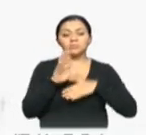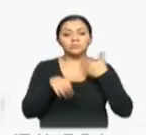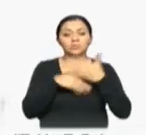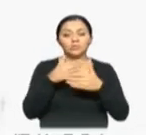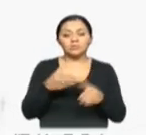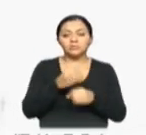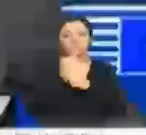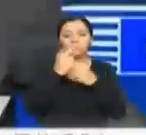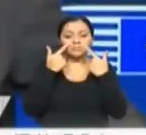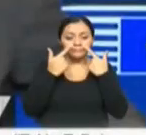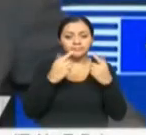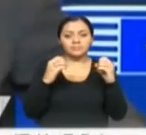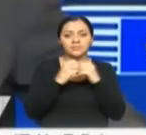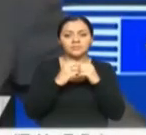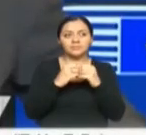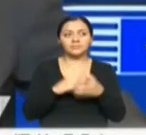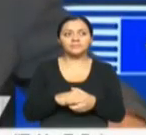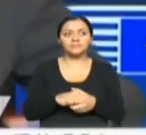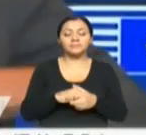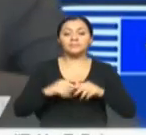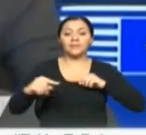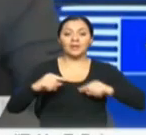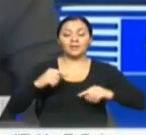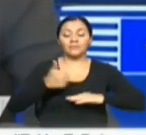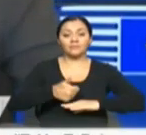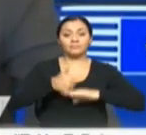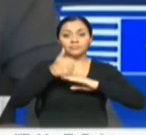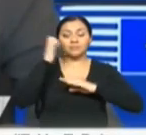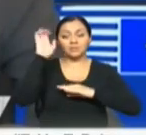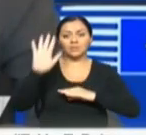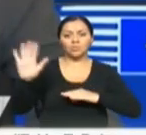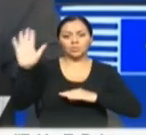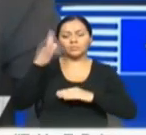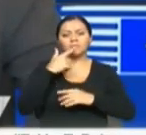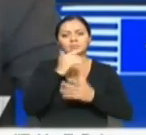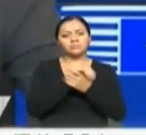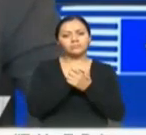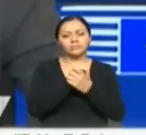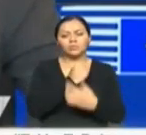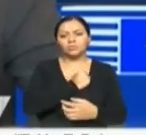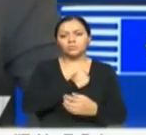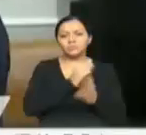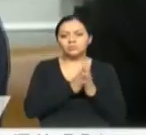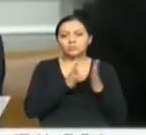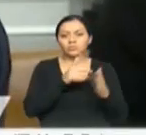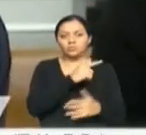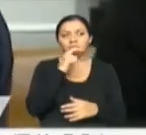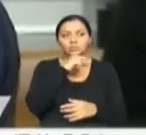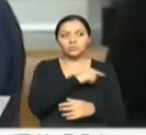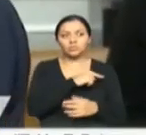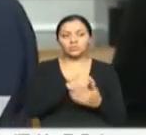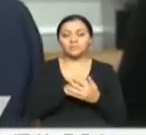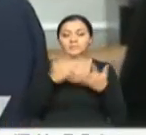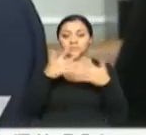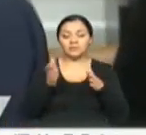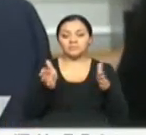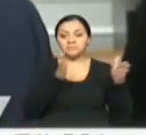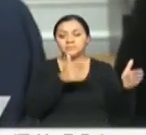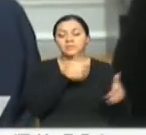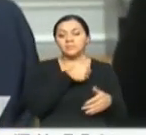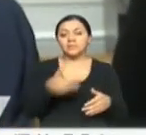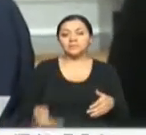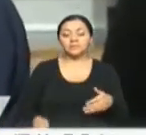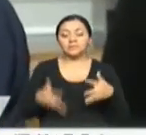seguridad. La jefa de la diplomacia europea envió sus condolencias al pueblo ruso. Por su parte, el